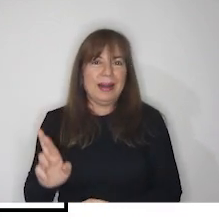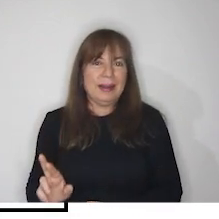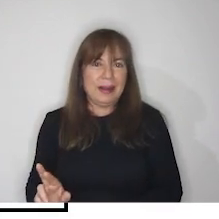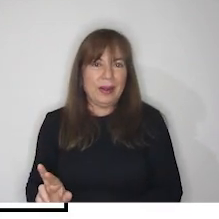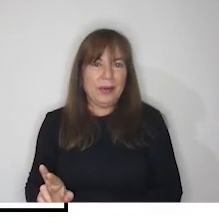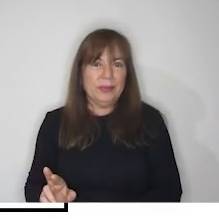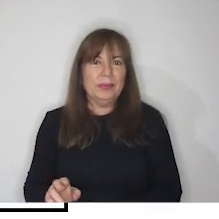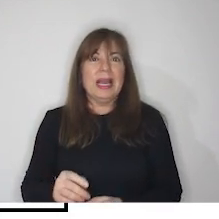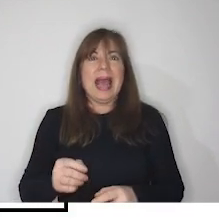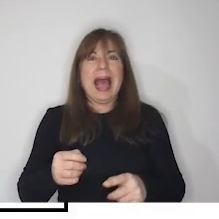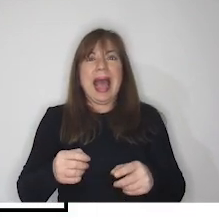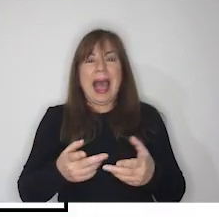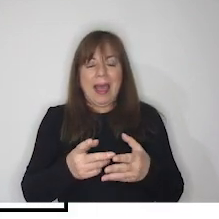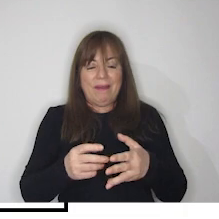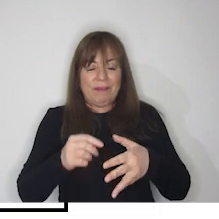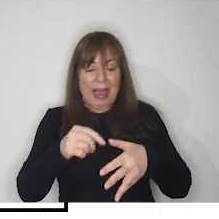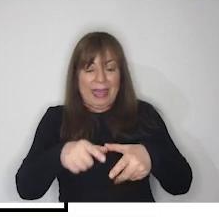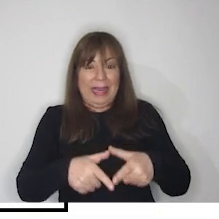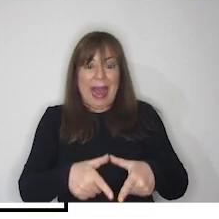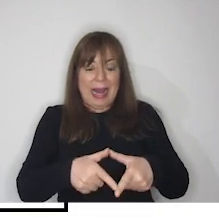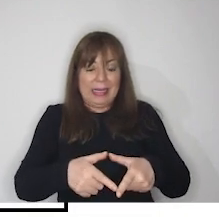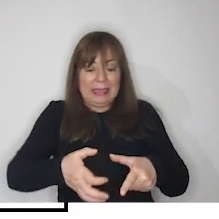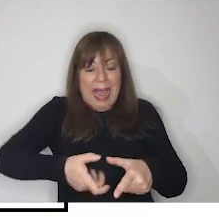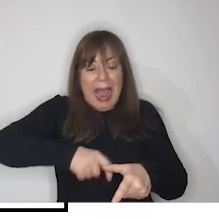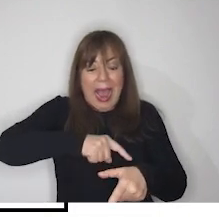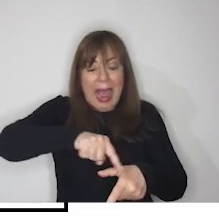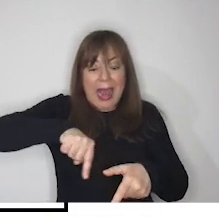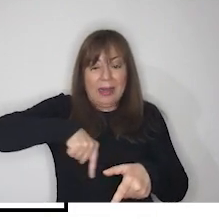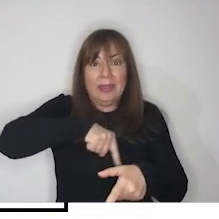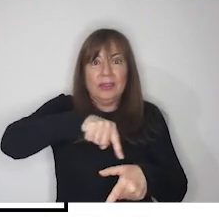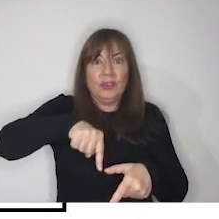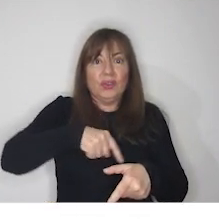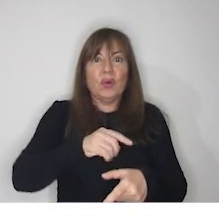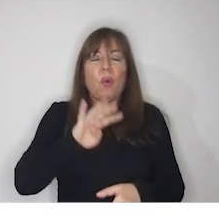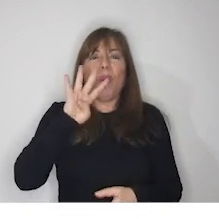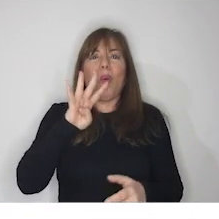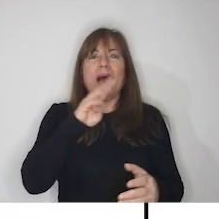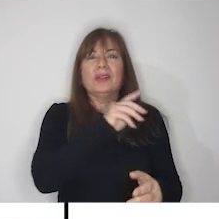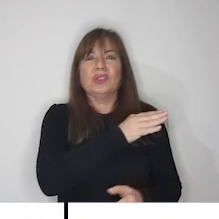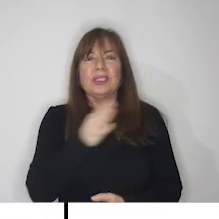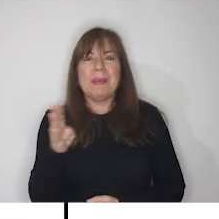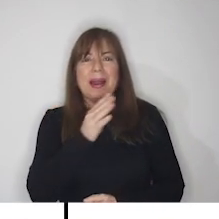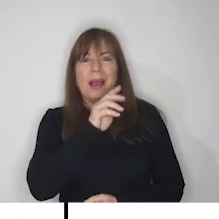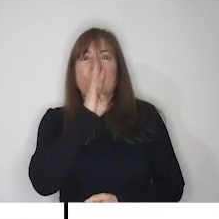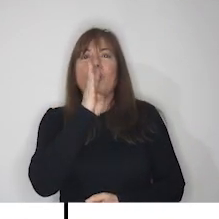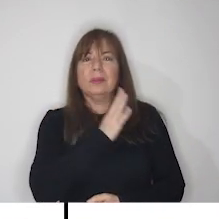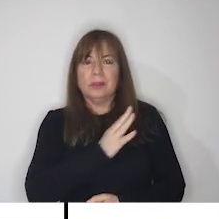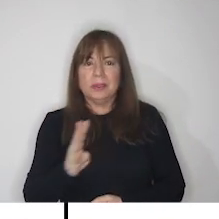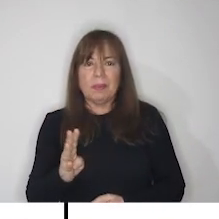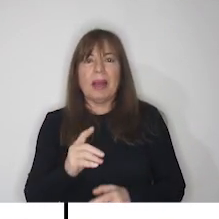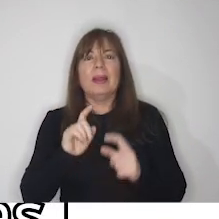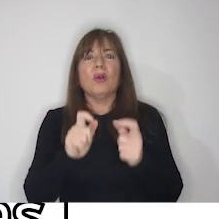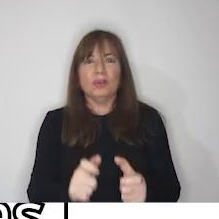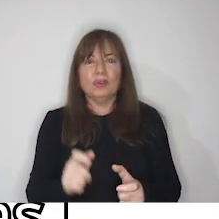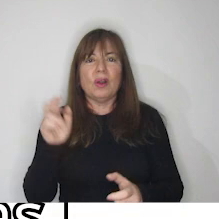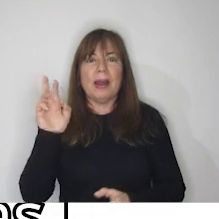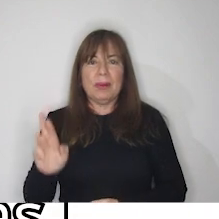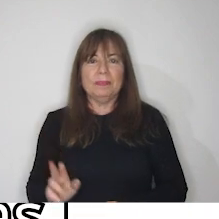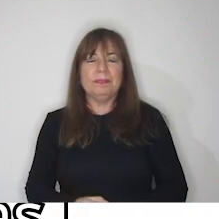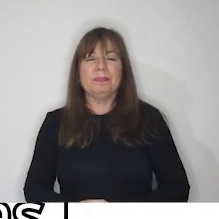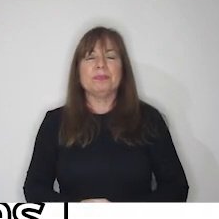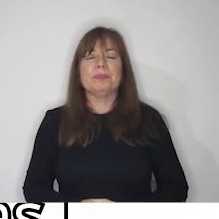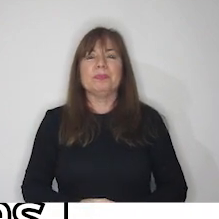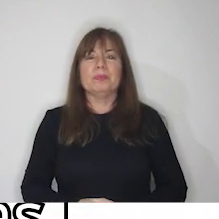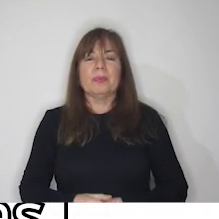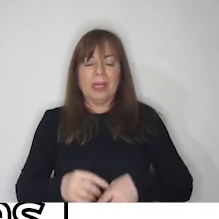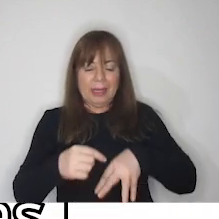inyectables trimestrales tienen un tipo de hormona y no regula la menstruación. Los anillos vaginales tienen dos tipos de hormonas y se